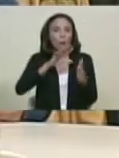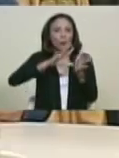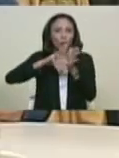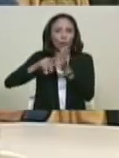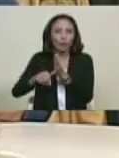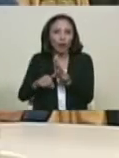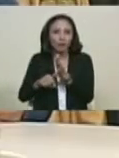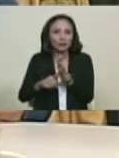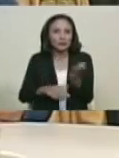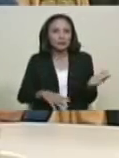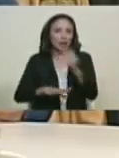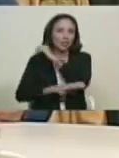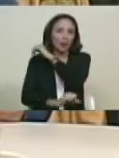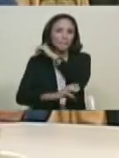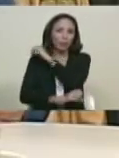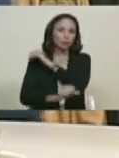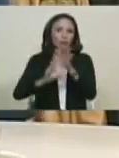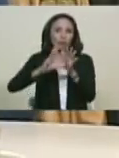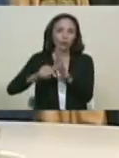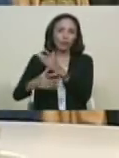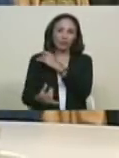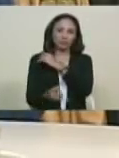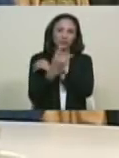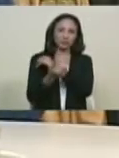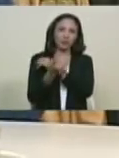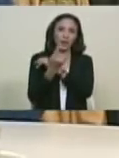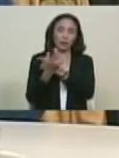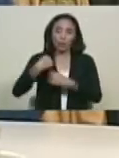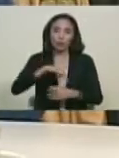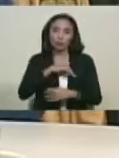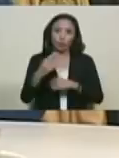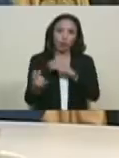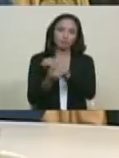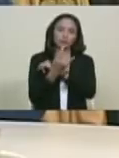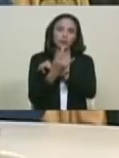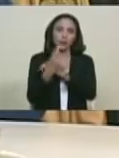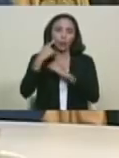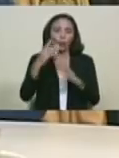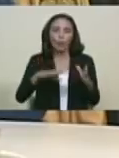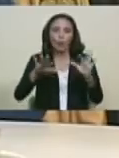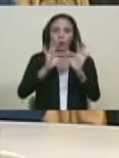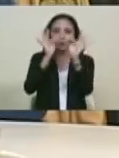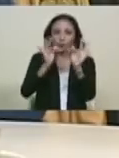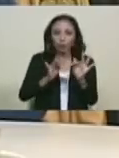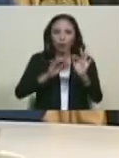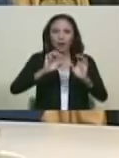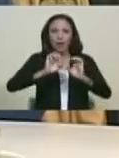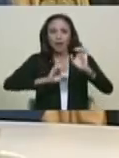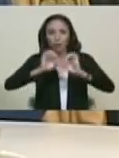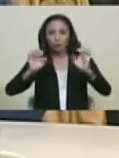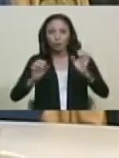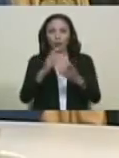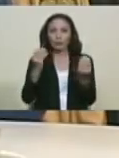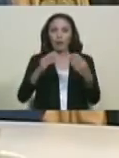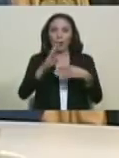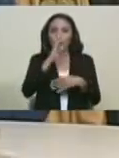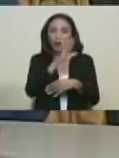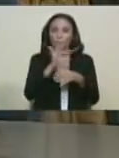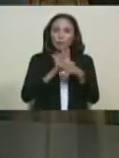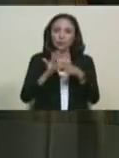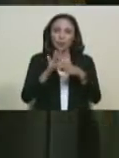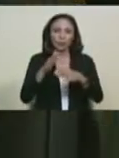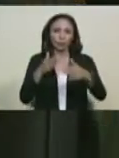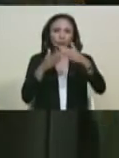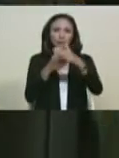corrupta muy corrupta muy traidora que le hizo mucho daño estructural a la pereza a sus cuentas su forma de funcionamiento